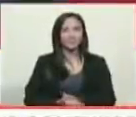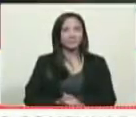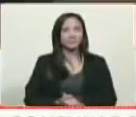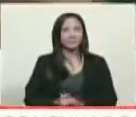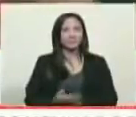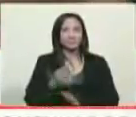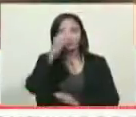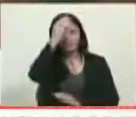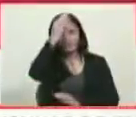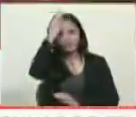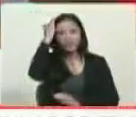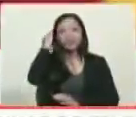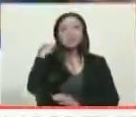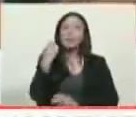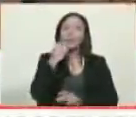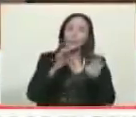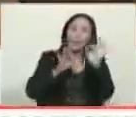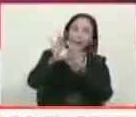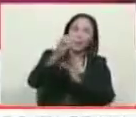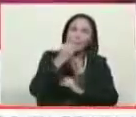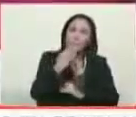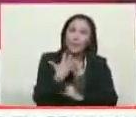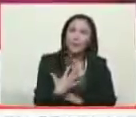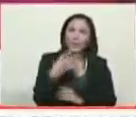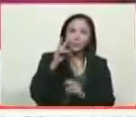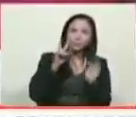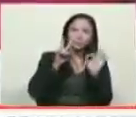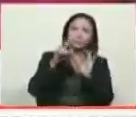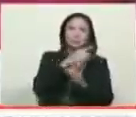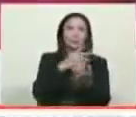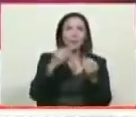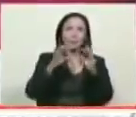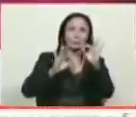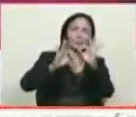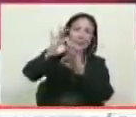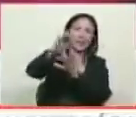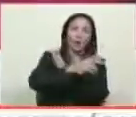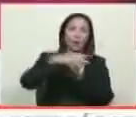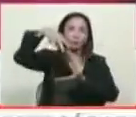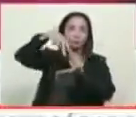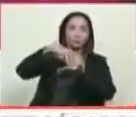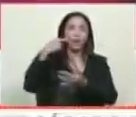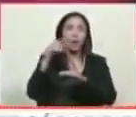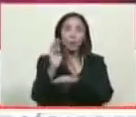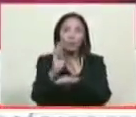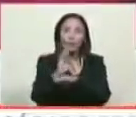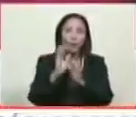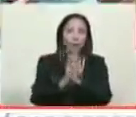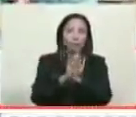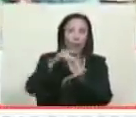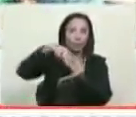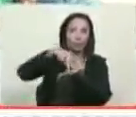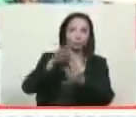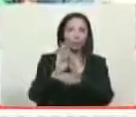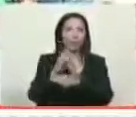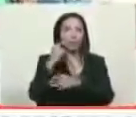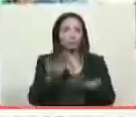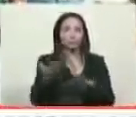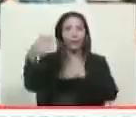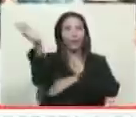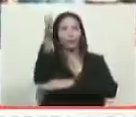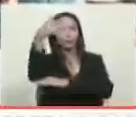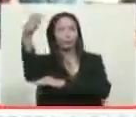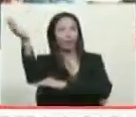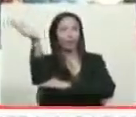Miren qué bonito se ven allá los compañeros, las hermanas allá arriba en aquella platabanda. Tengan cuidado. Allá arriba también con la bandera de